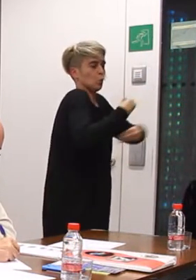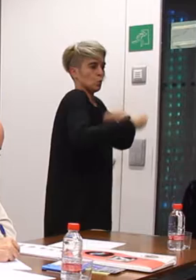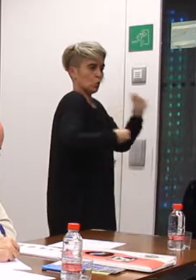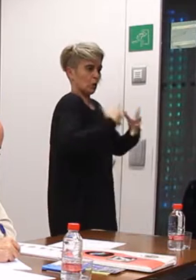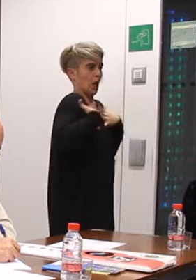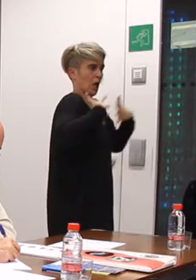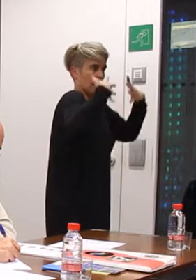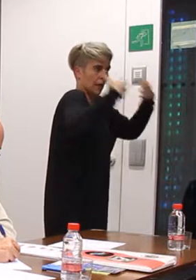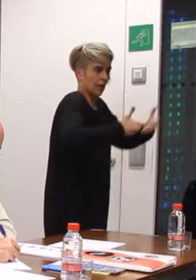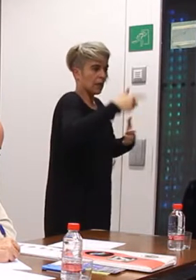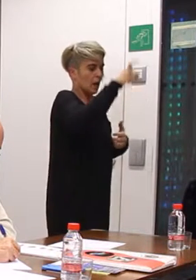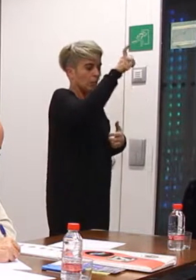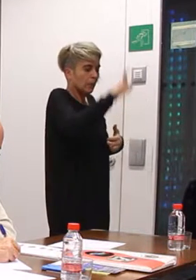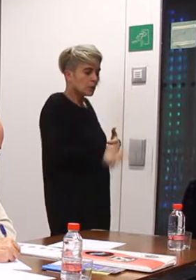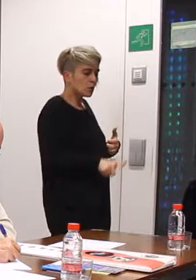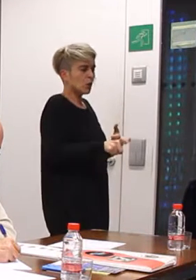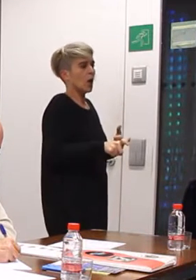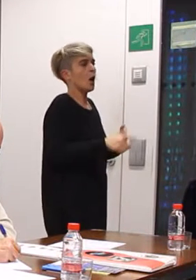personas